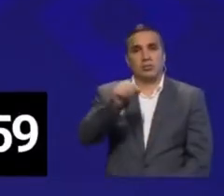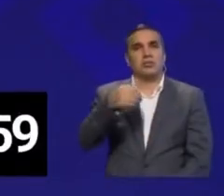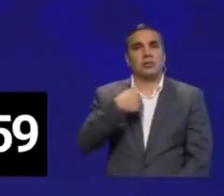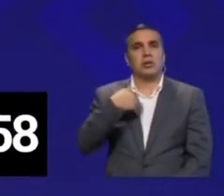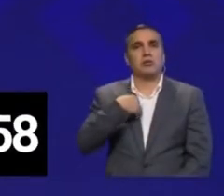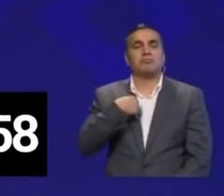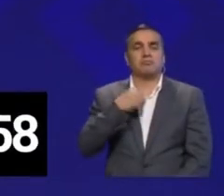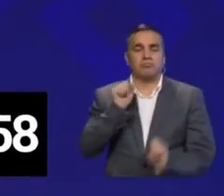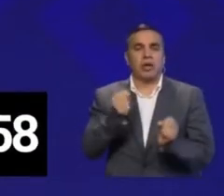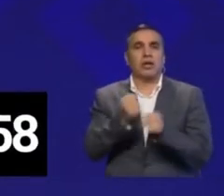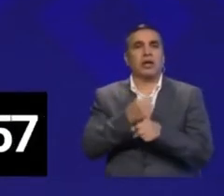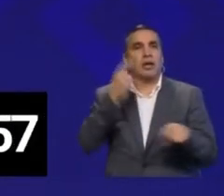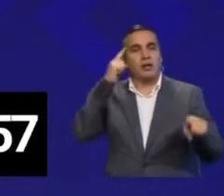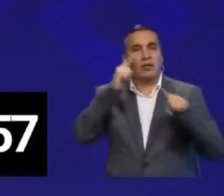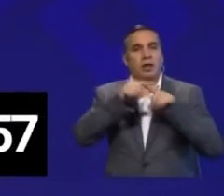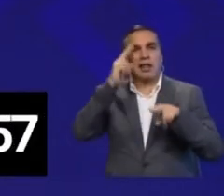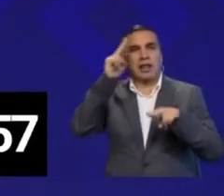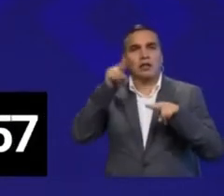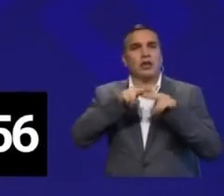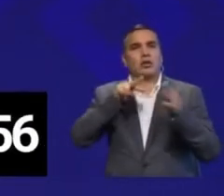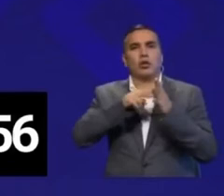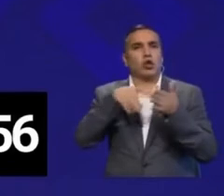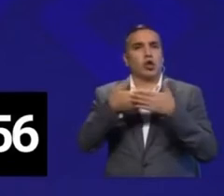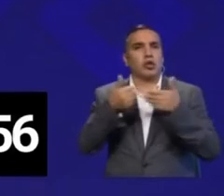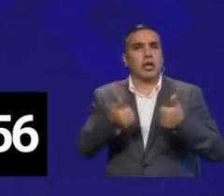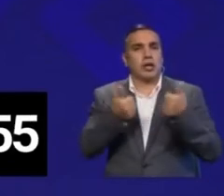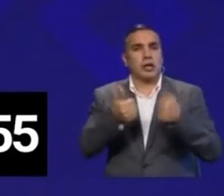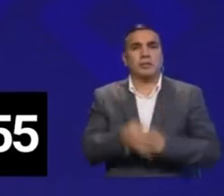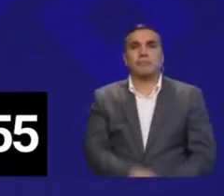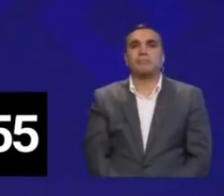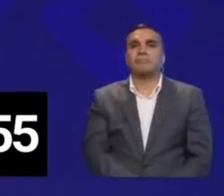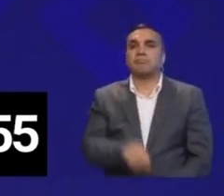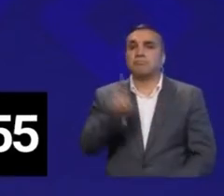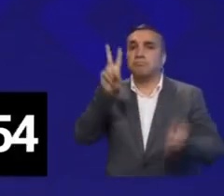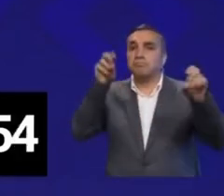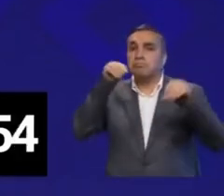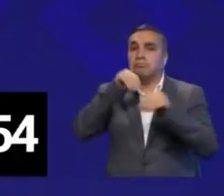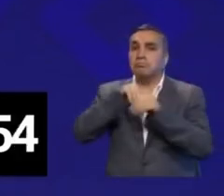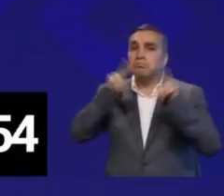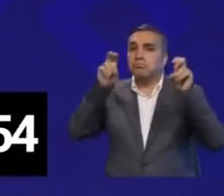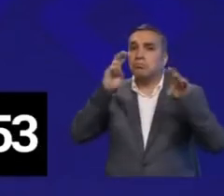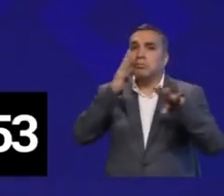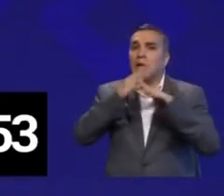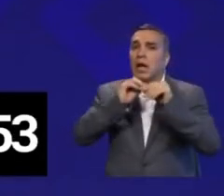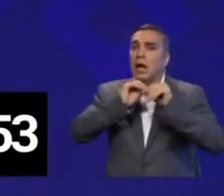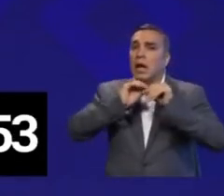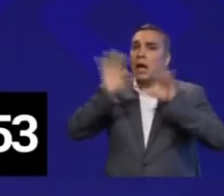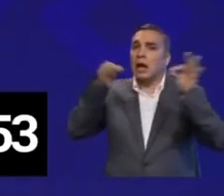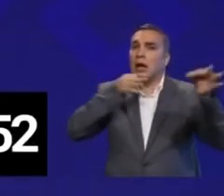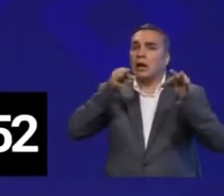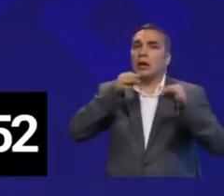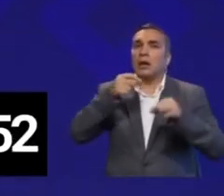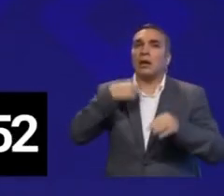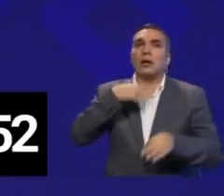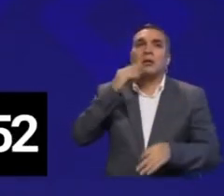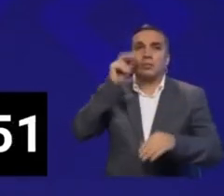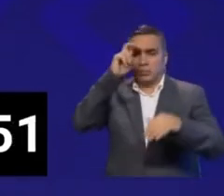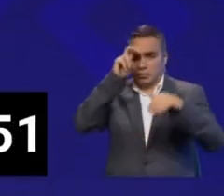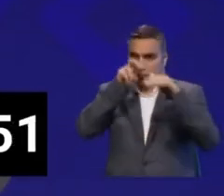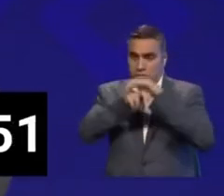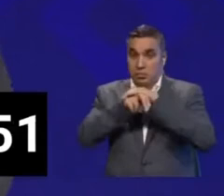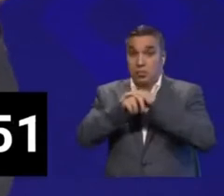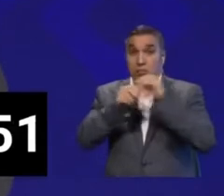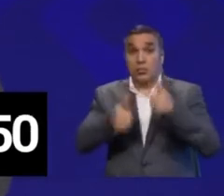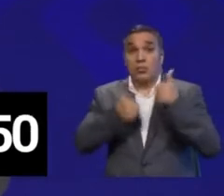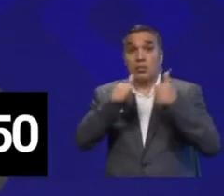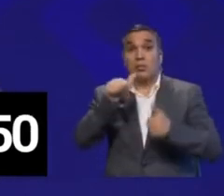que realizar un acuerdo nacional. Pero más que todo quiero tomar este tiempo para hacer una aclaración como experto minero. Al